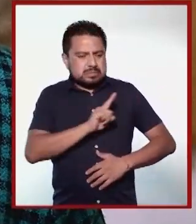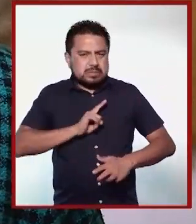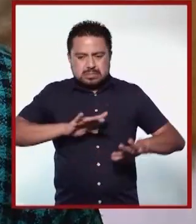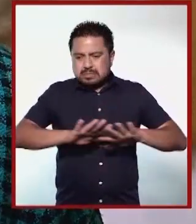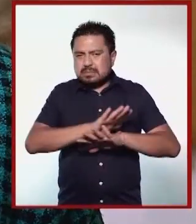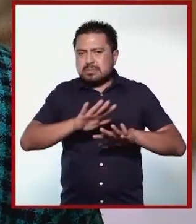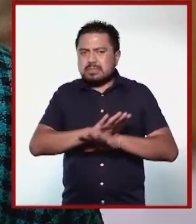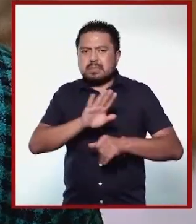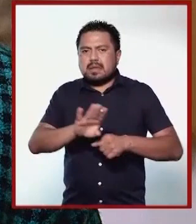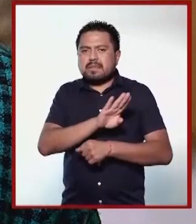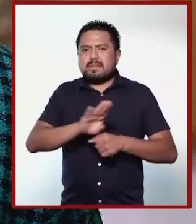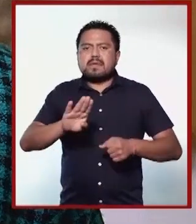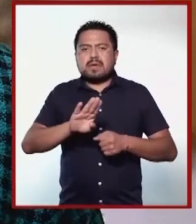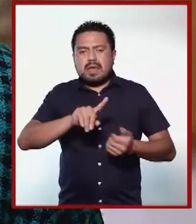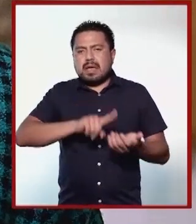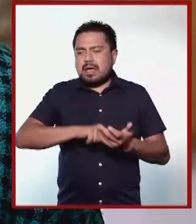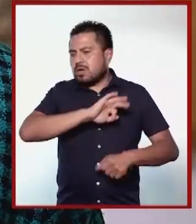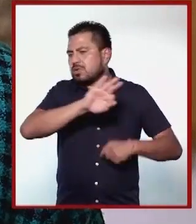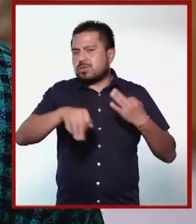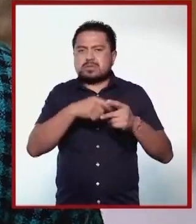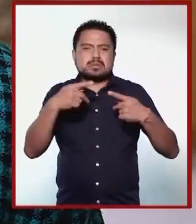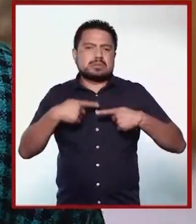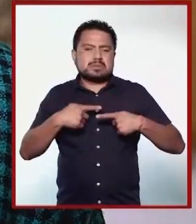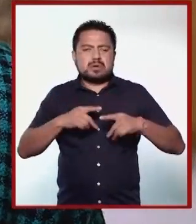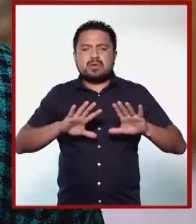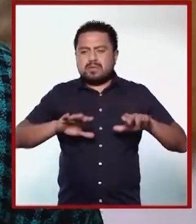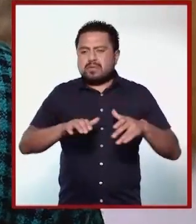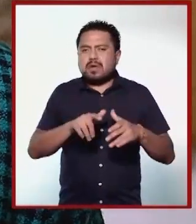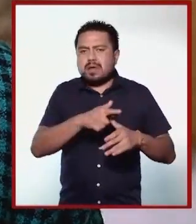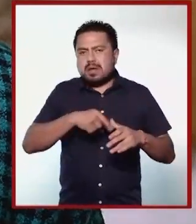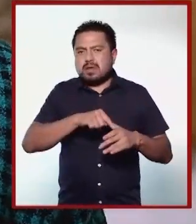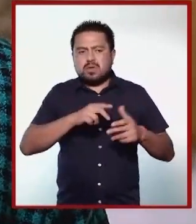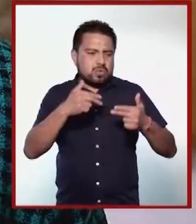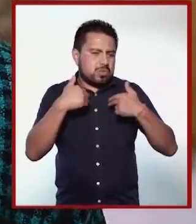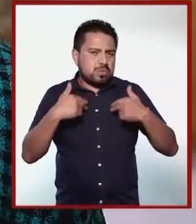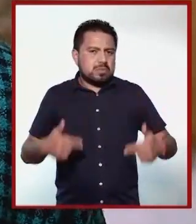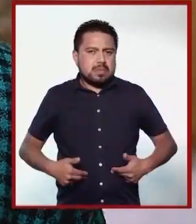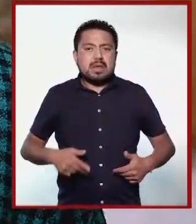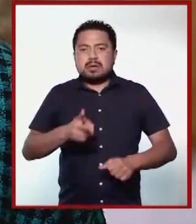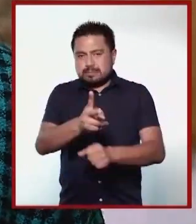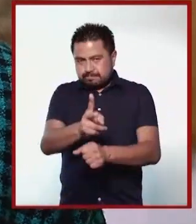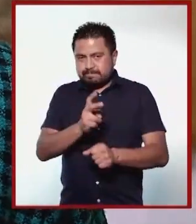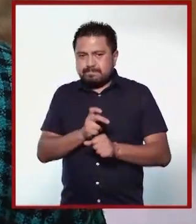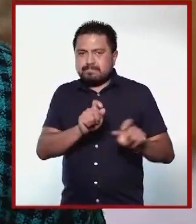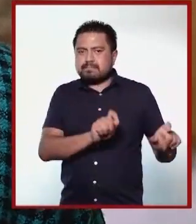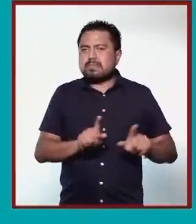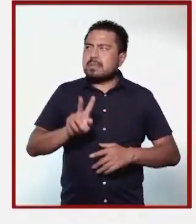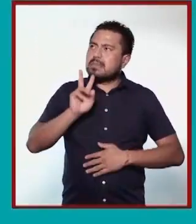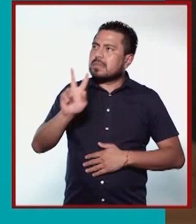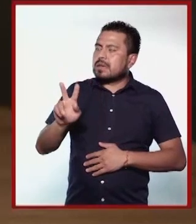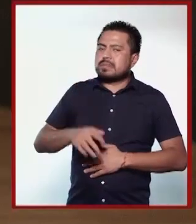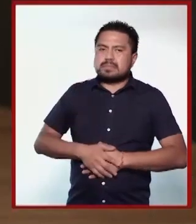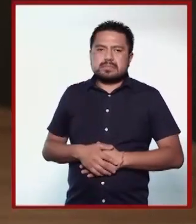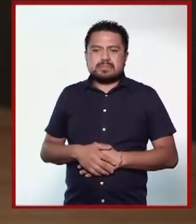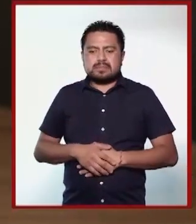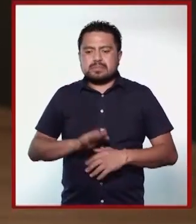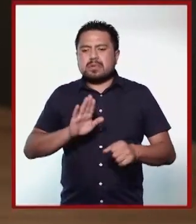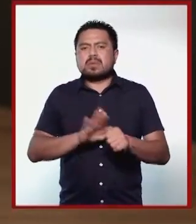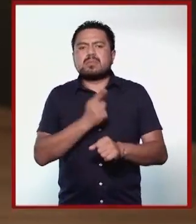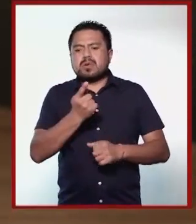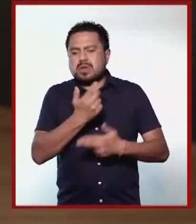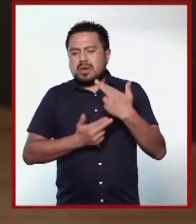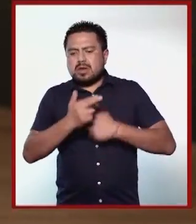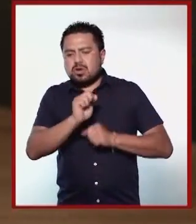cambiar en favor del bienestar de todas y todos los que formamos parte de la humanidad. Te invito a ver la siguiente cápsula. ¿Por qué regresar a